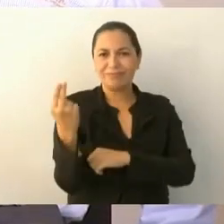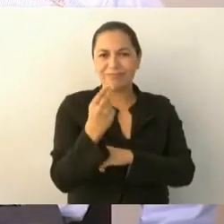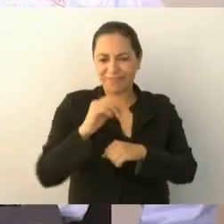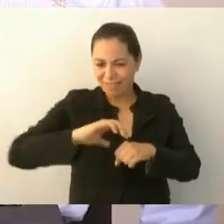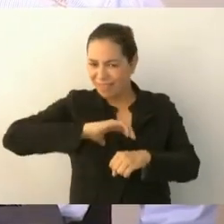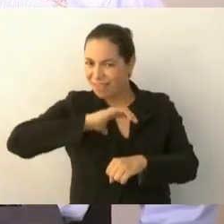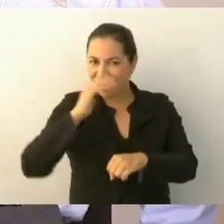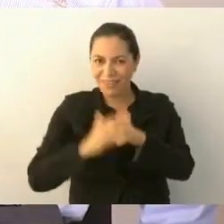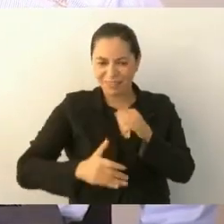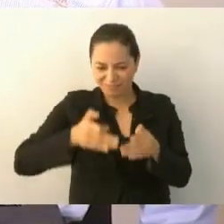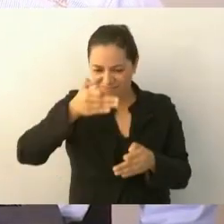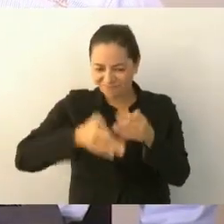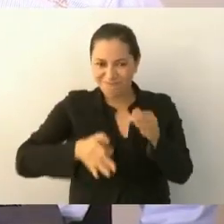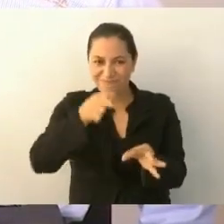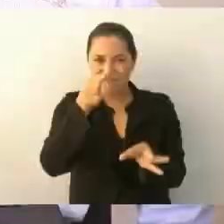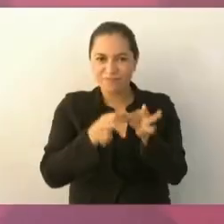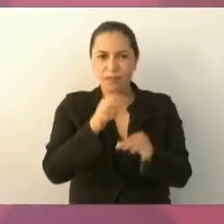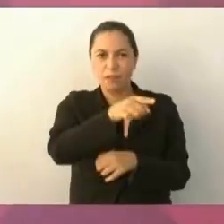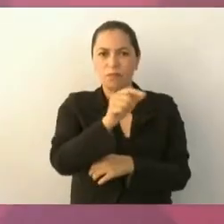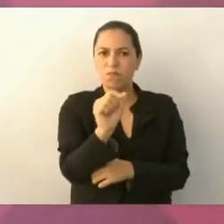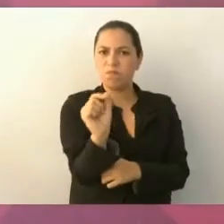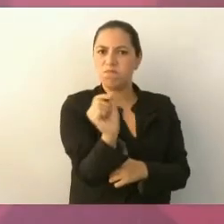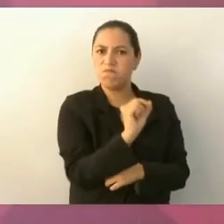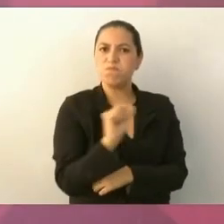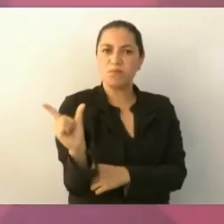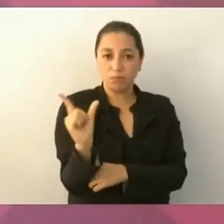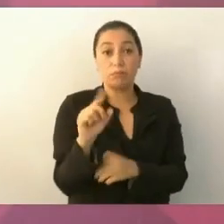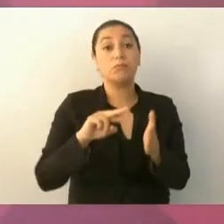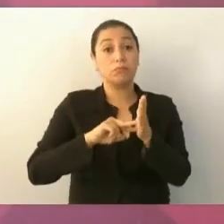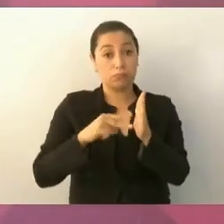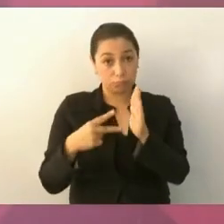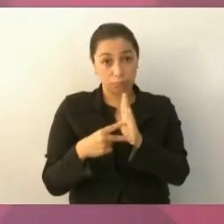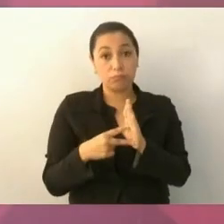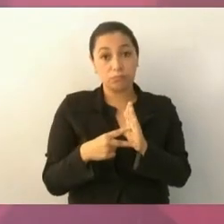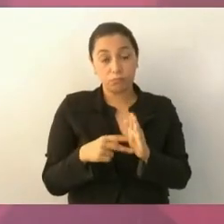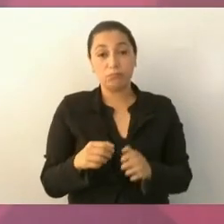Y un profesional de la ingeniería.